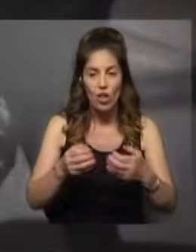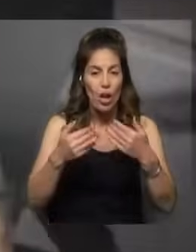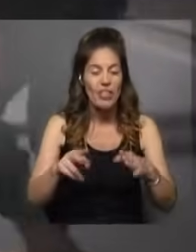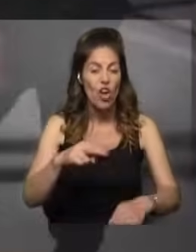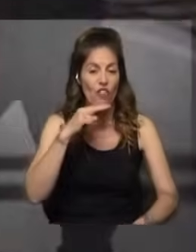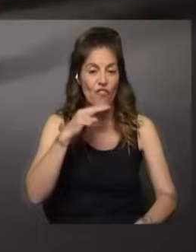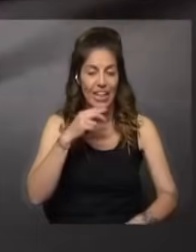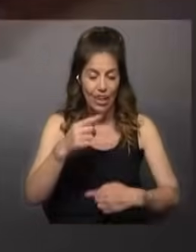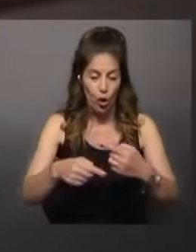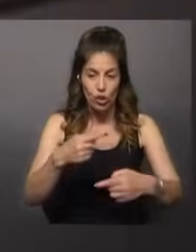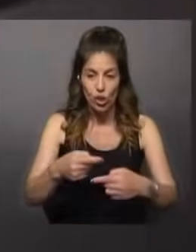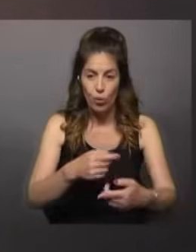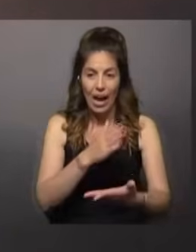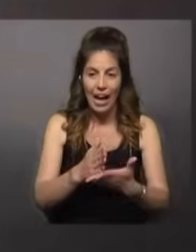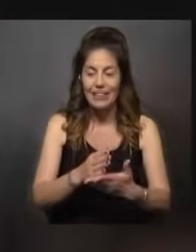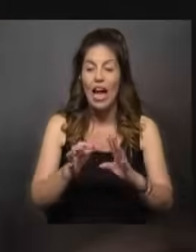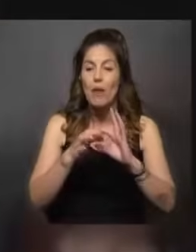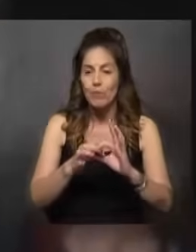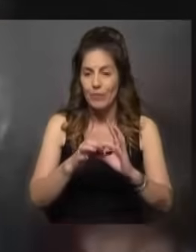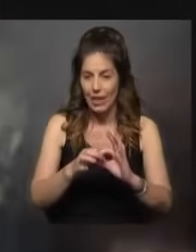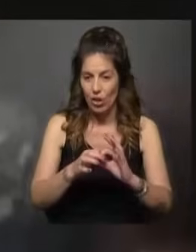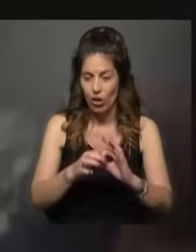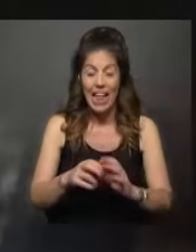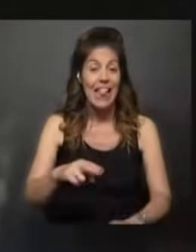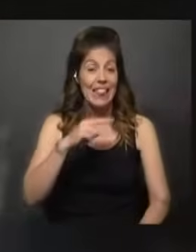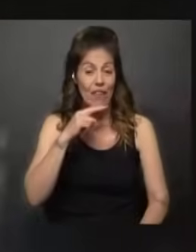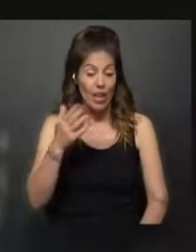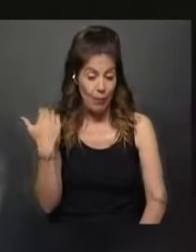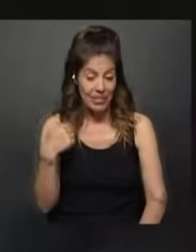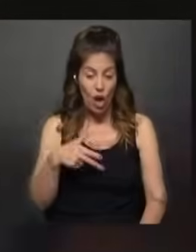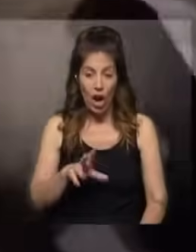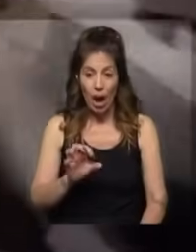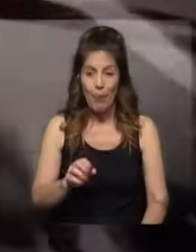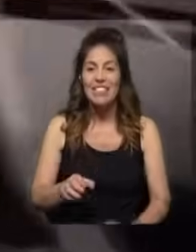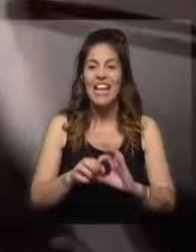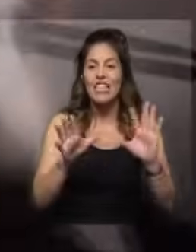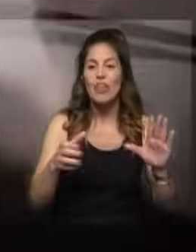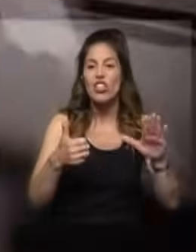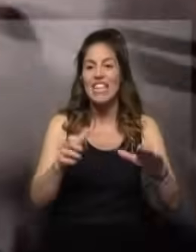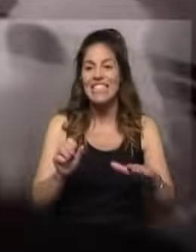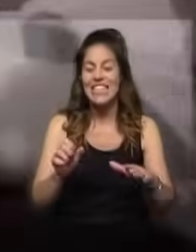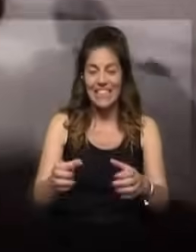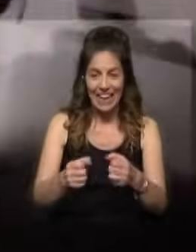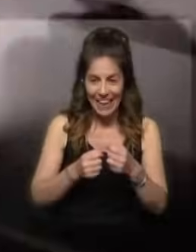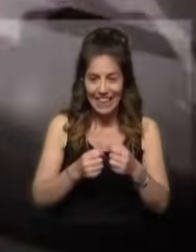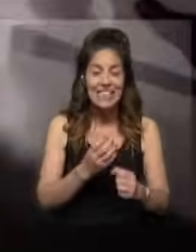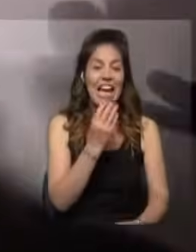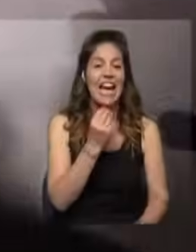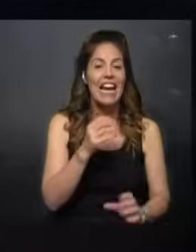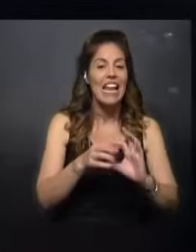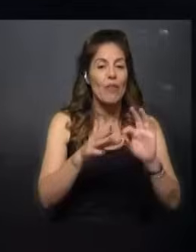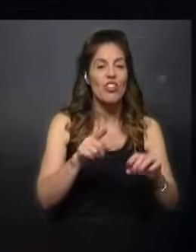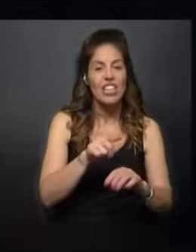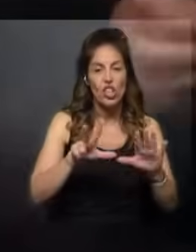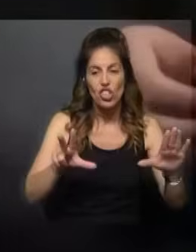el viernes y que se extiende por ahora hasta el miércoles desde el viernes jamás liberó 60 reenes israelíes e Israel puso en libertad a